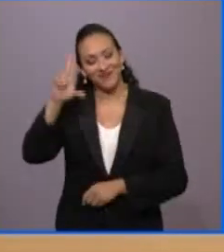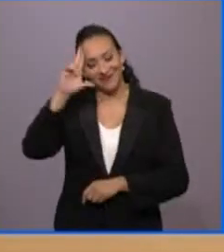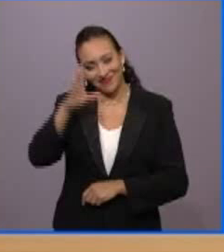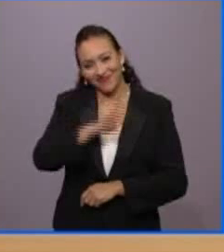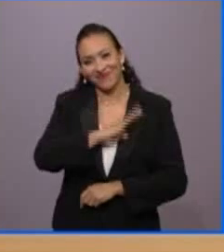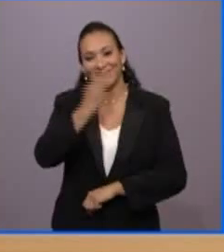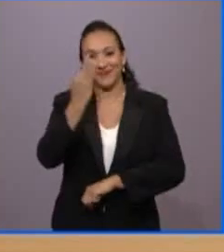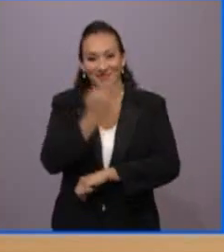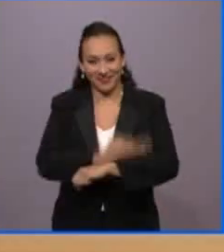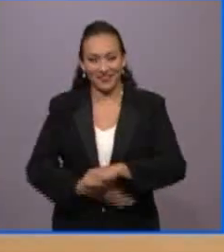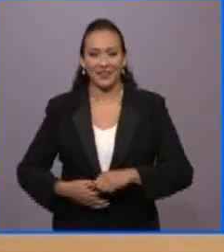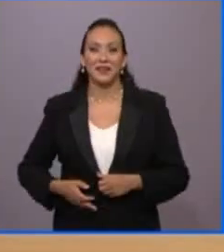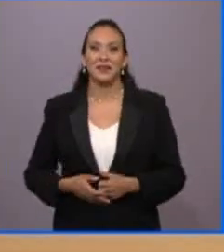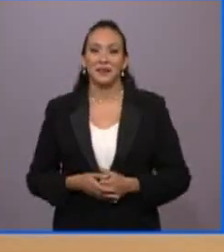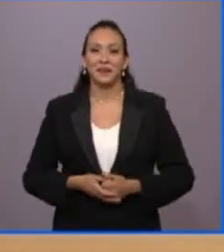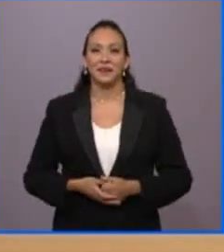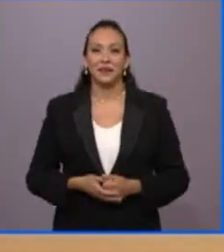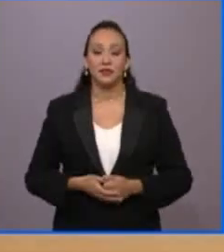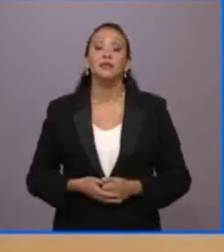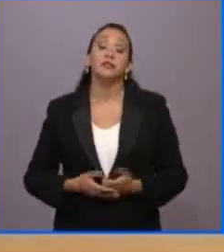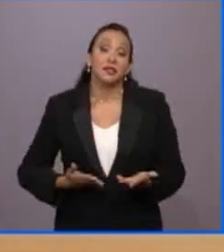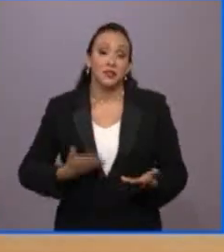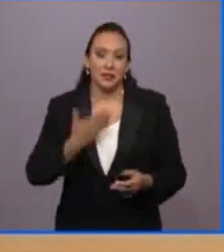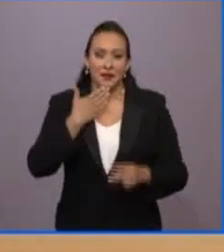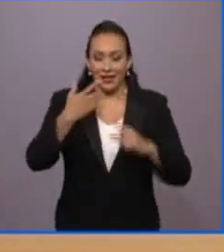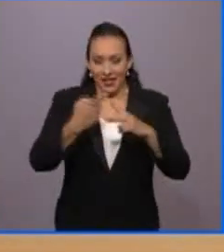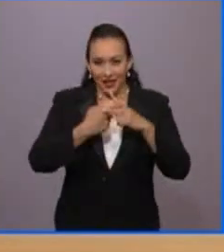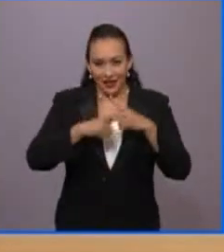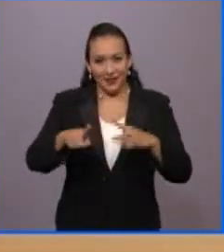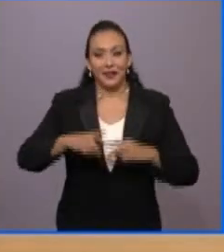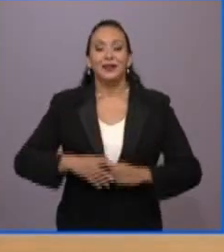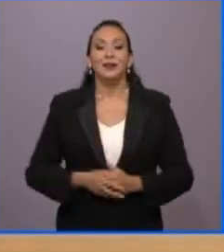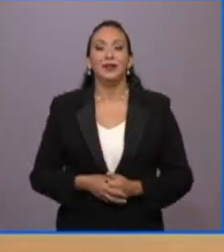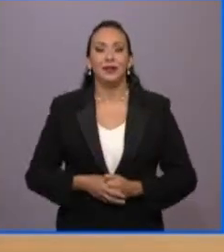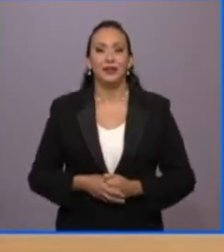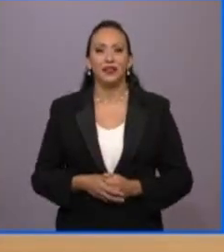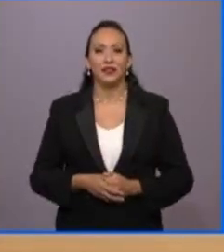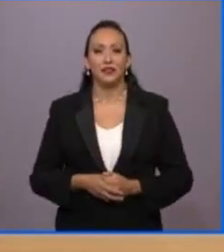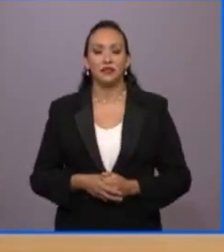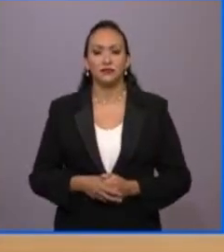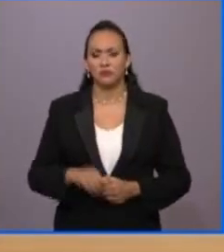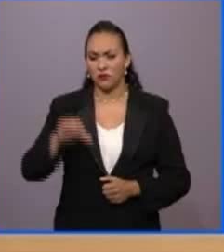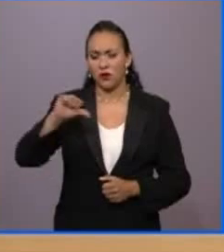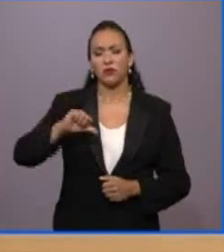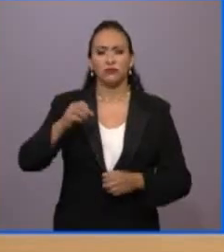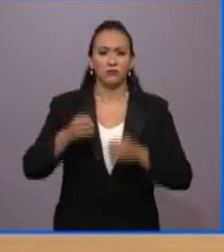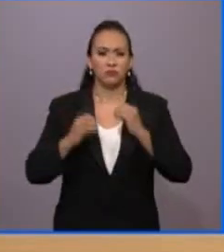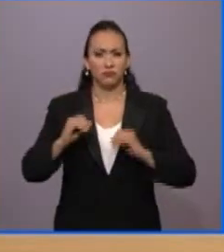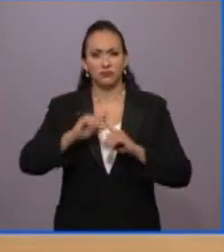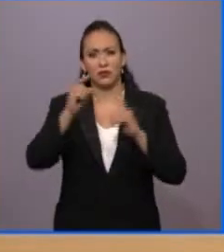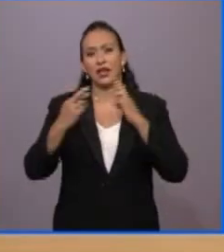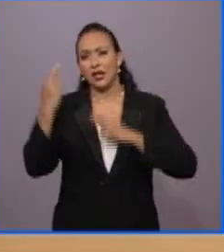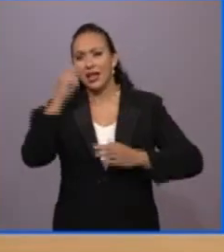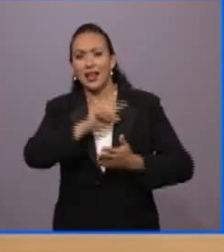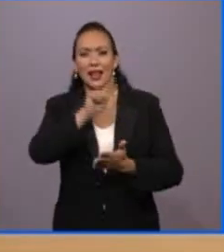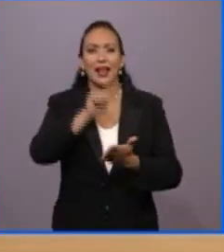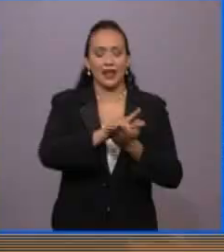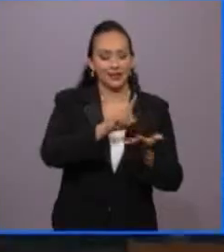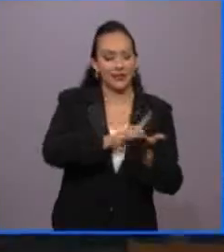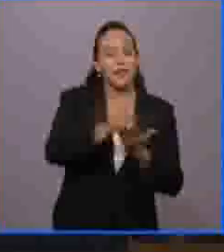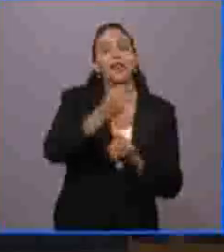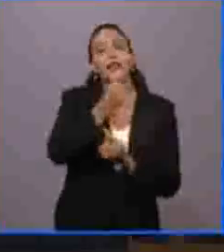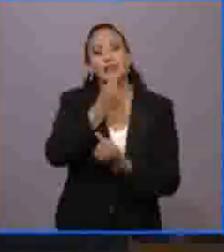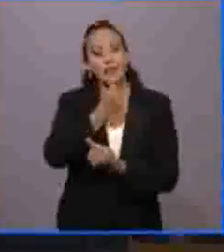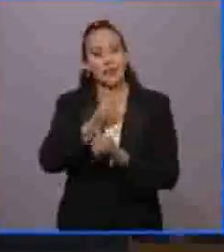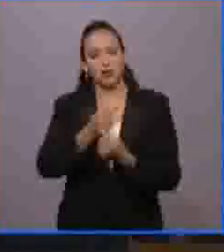en lengua de señas mexicana. Vámonos con todas las noticias. El Pleno de la Corte validó que la Ley de los Derechos